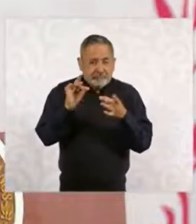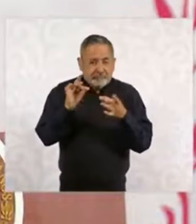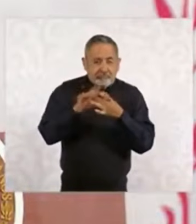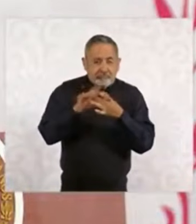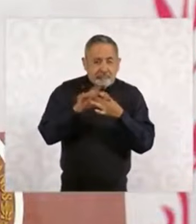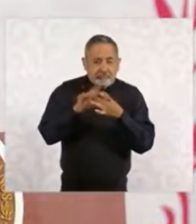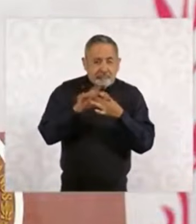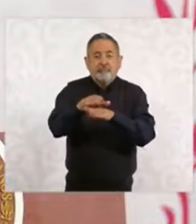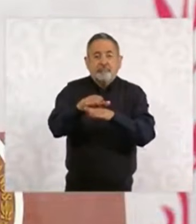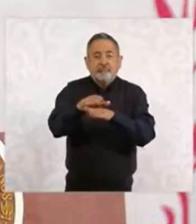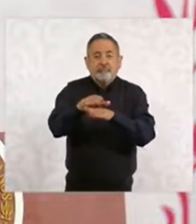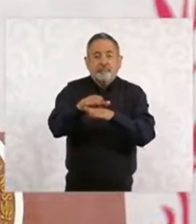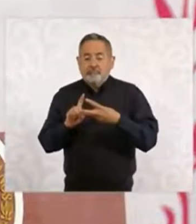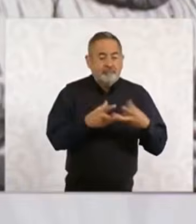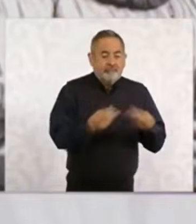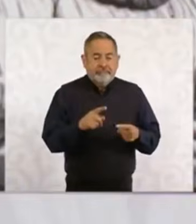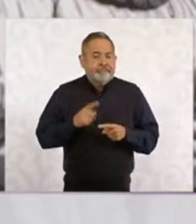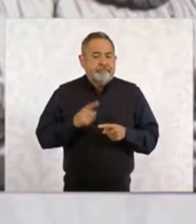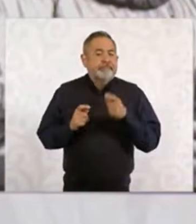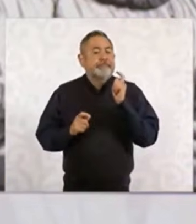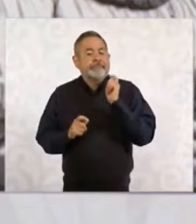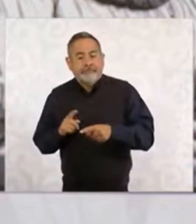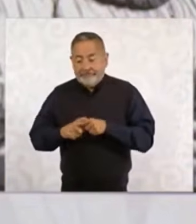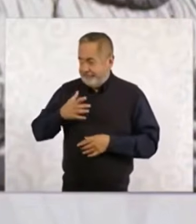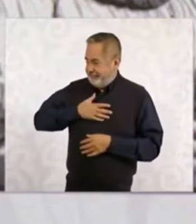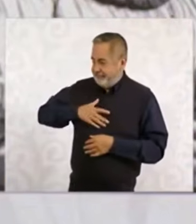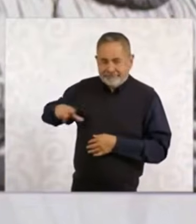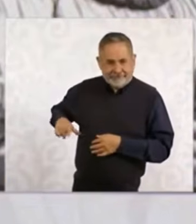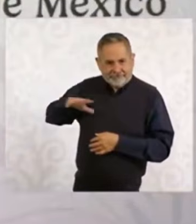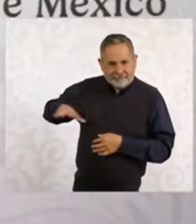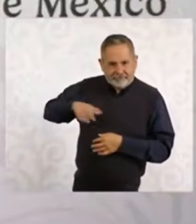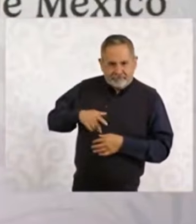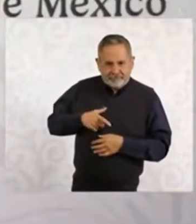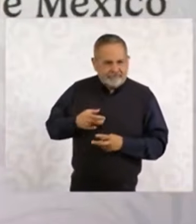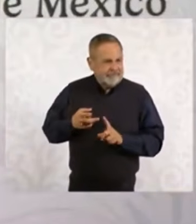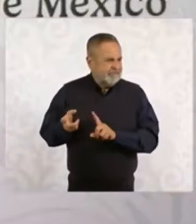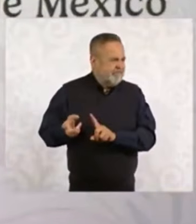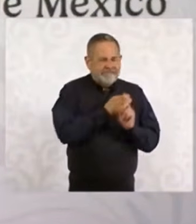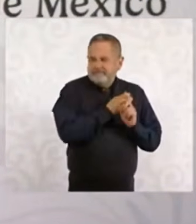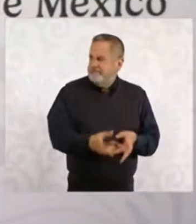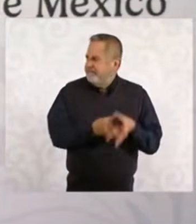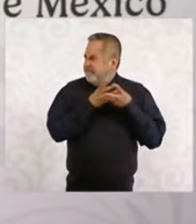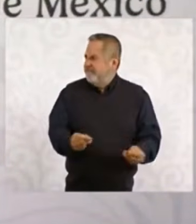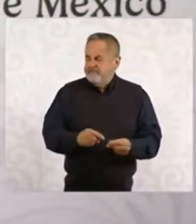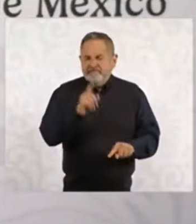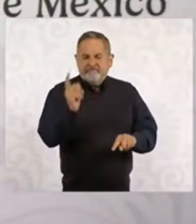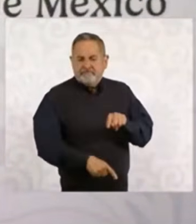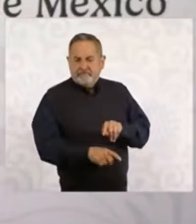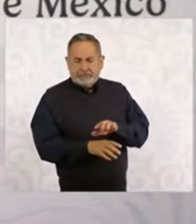forzada, que es aquella que viene del Estado mexicano o de cualquier estado, de cualquier país del